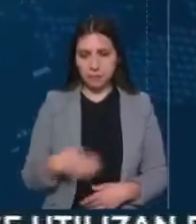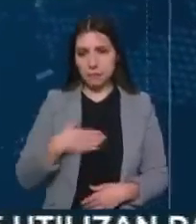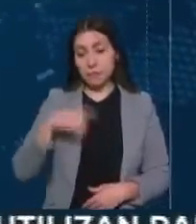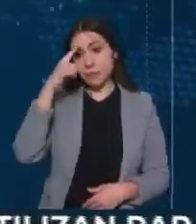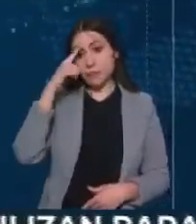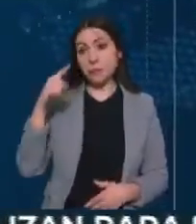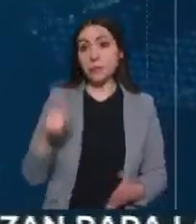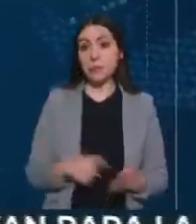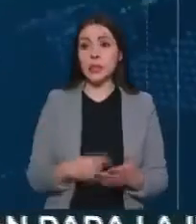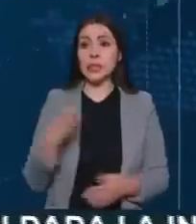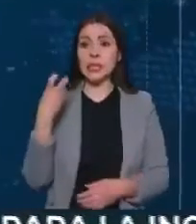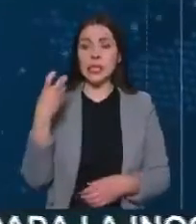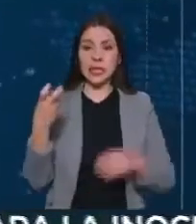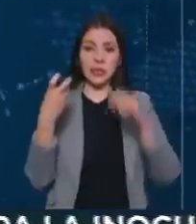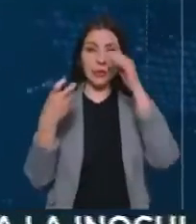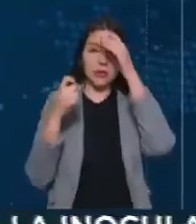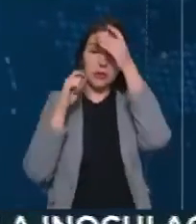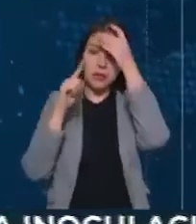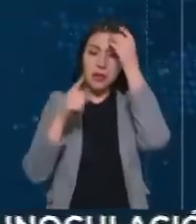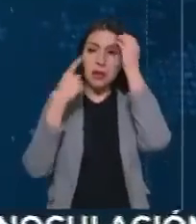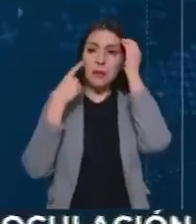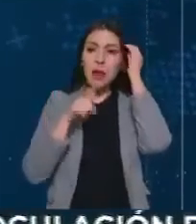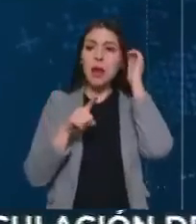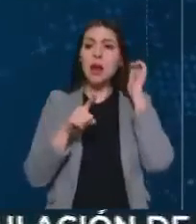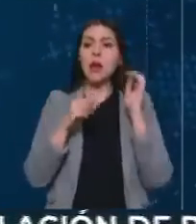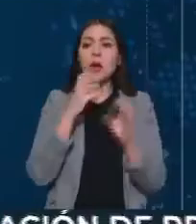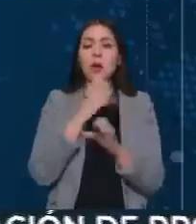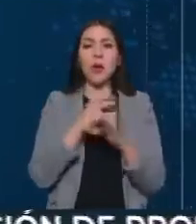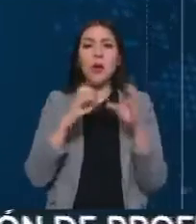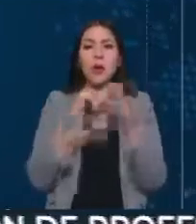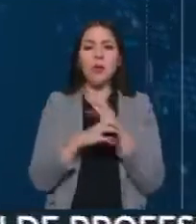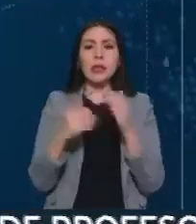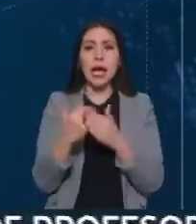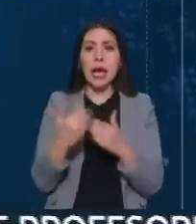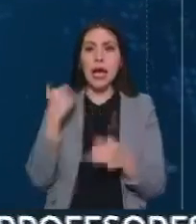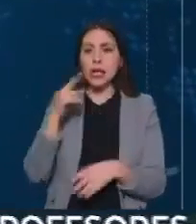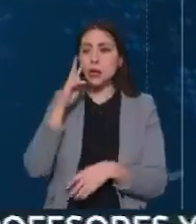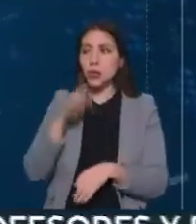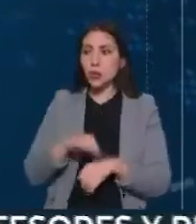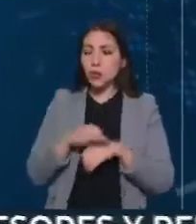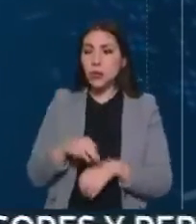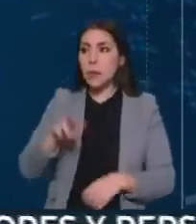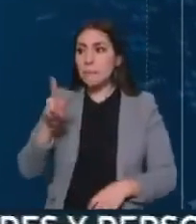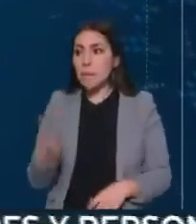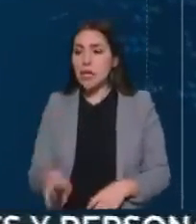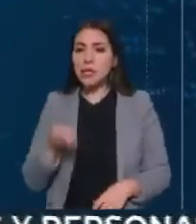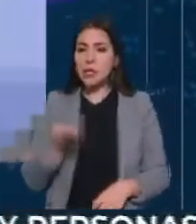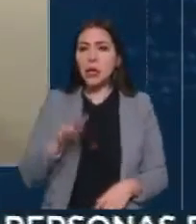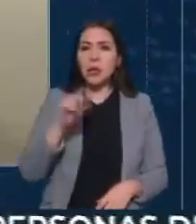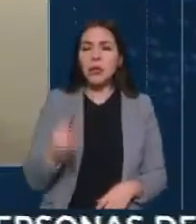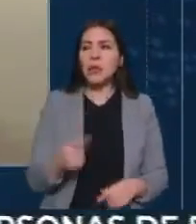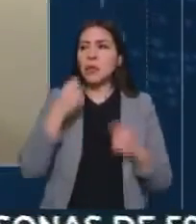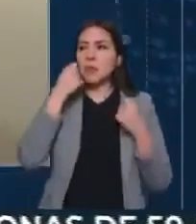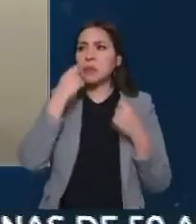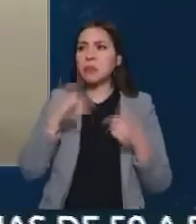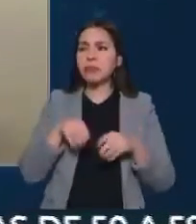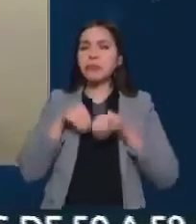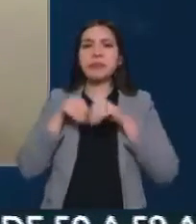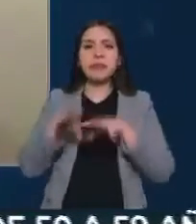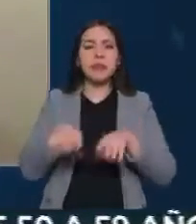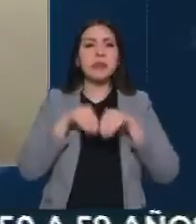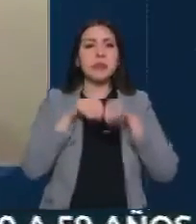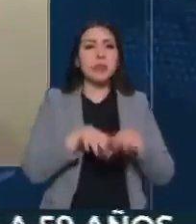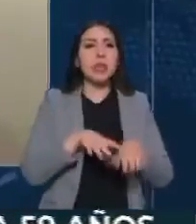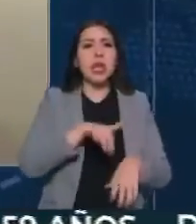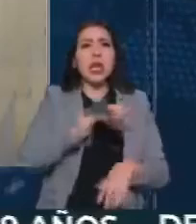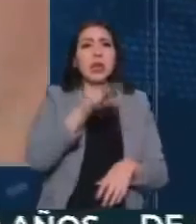creo que esta tendencia de difundir cosas que no se verifican, aunque luego se desmientan, queda el daño hecho. Y creo que la